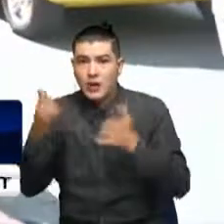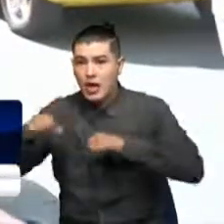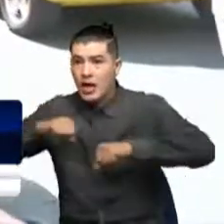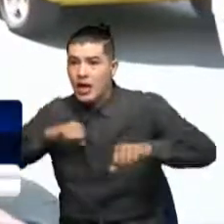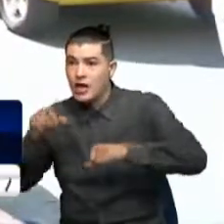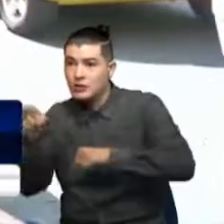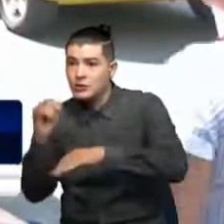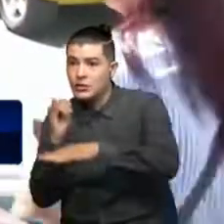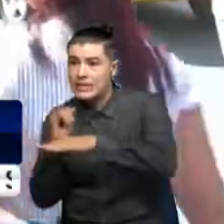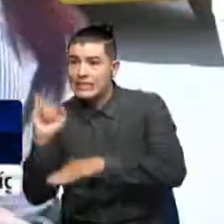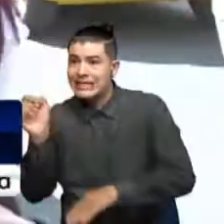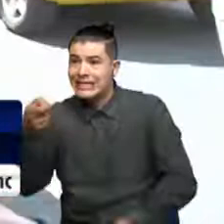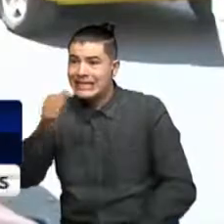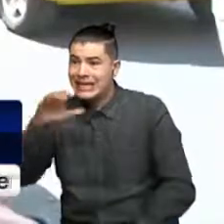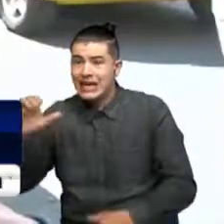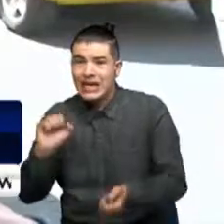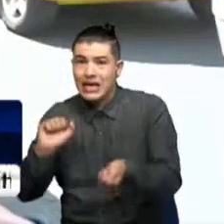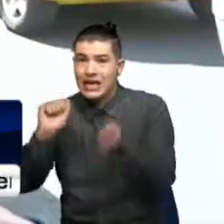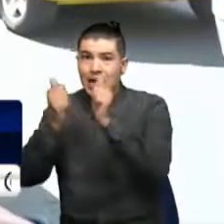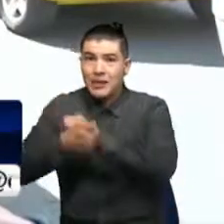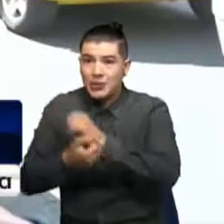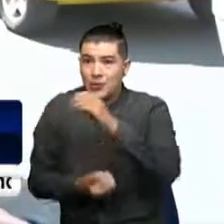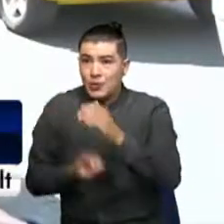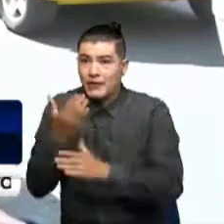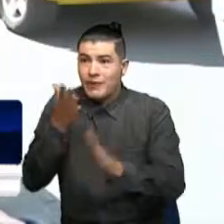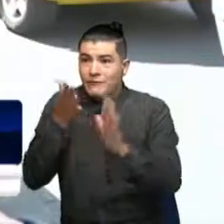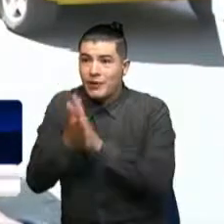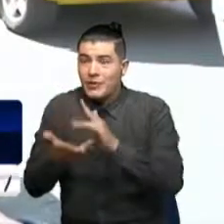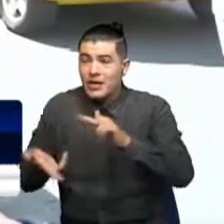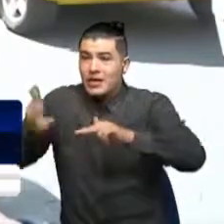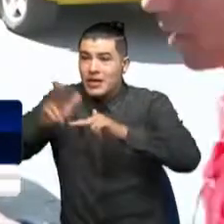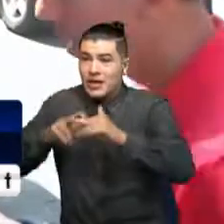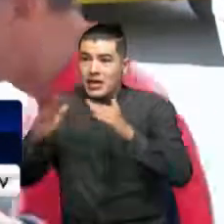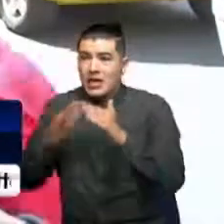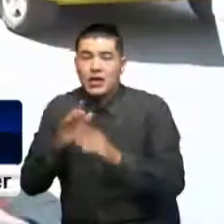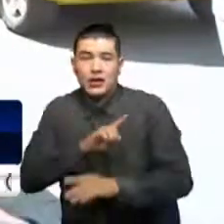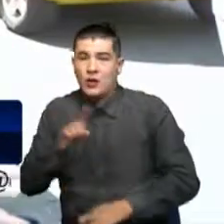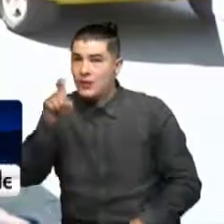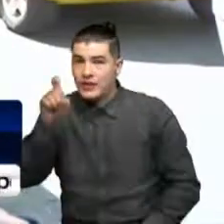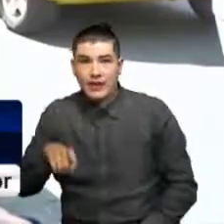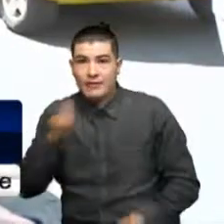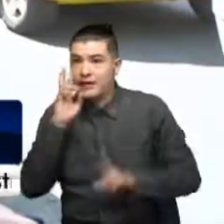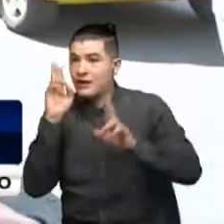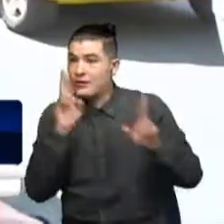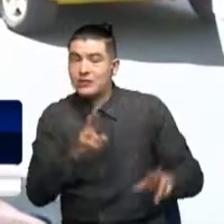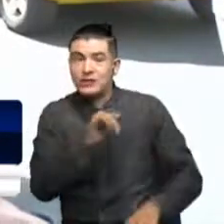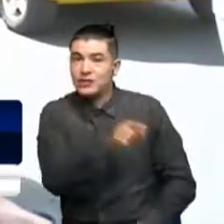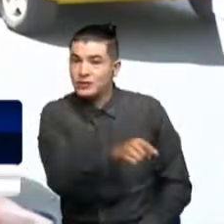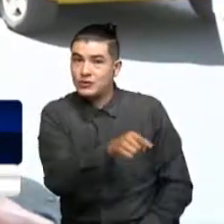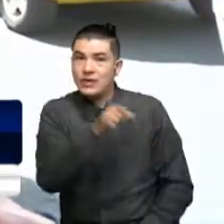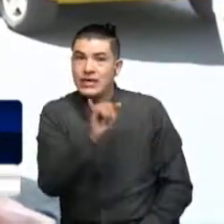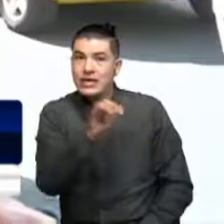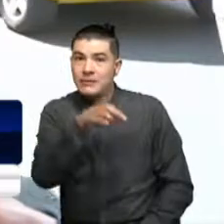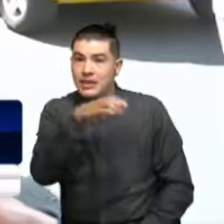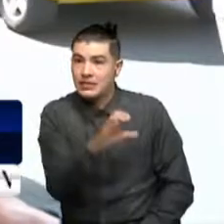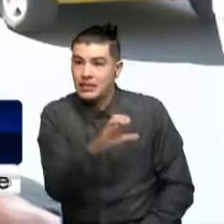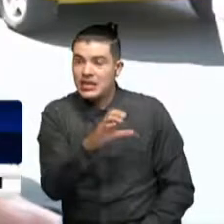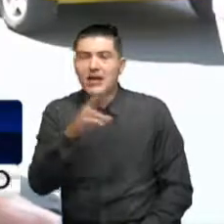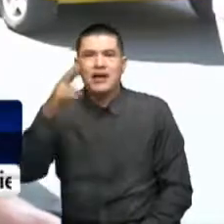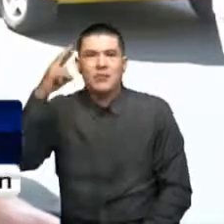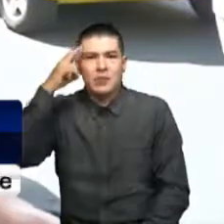igac fue la actualización catastral pues no se debe tener en cuenta ese ipc razón por la cual